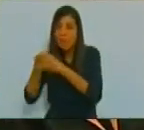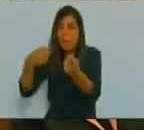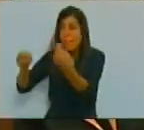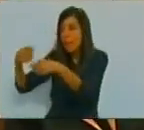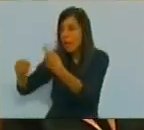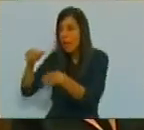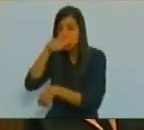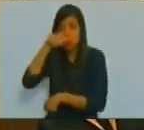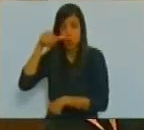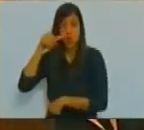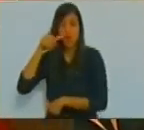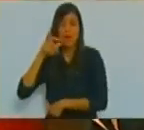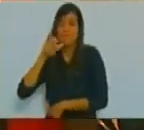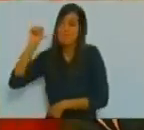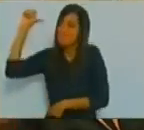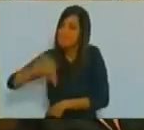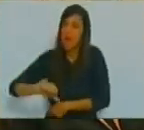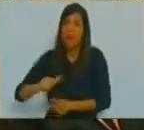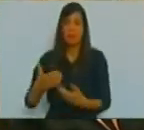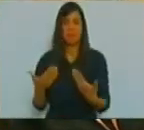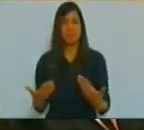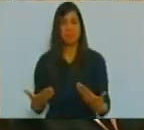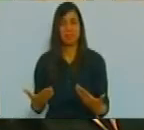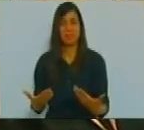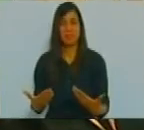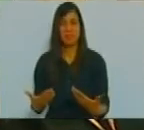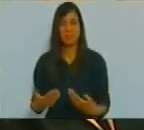con esta arma letal